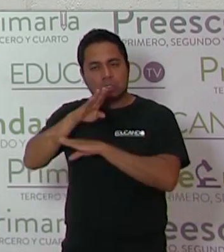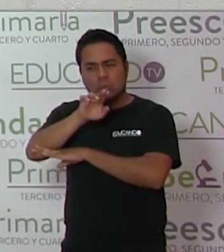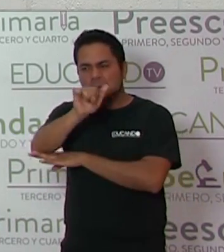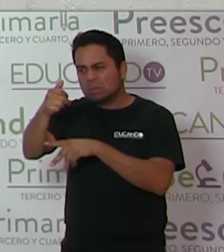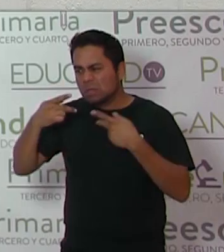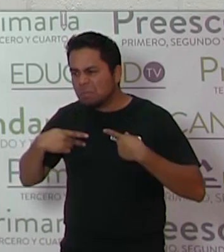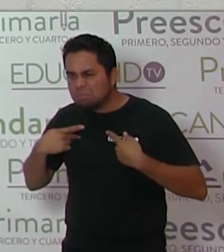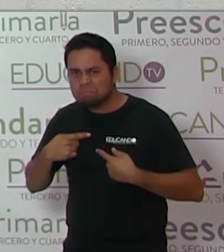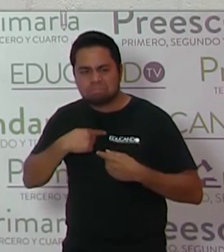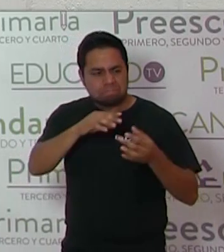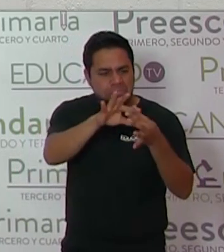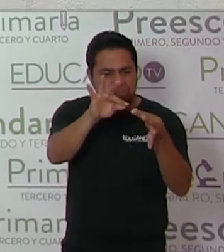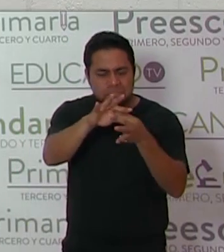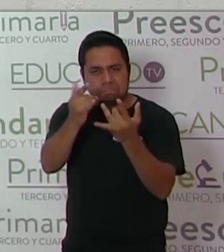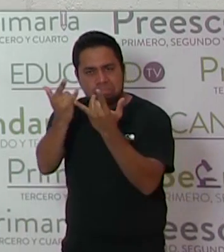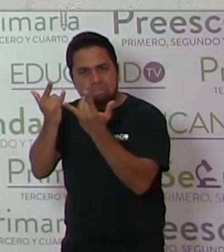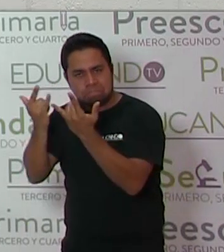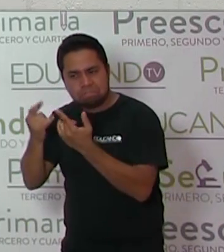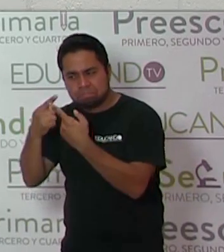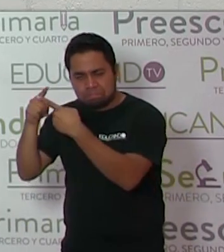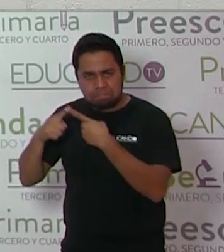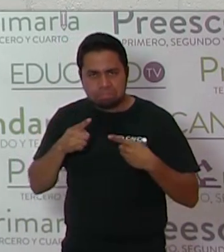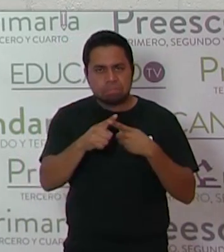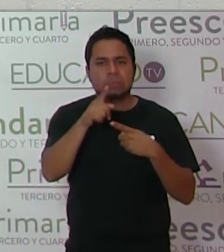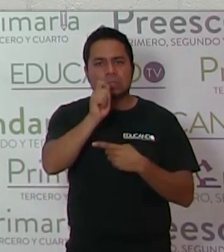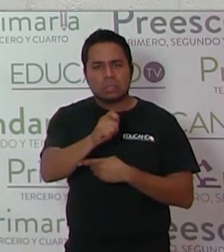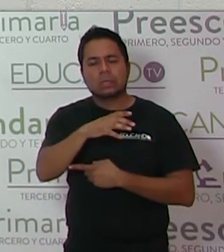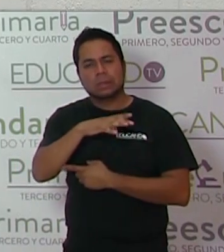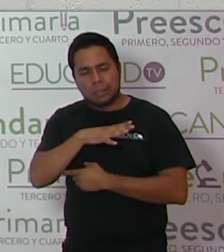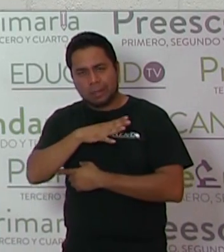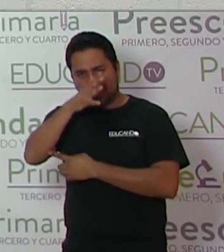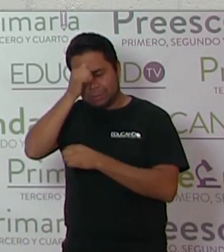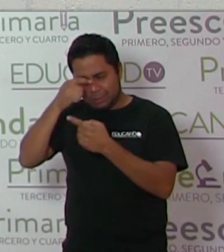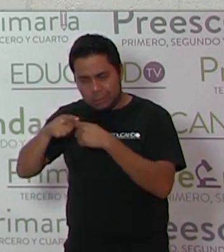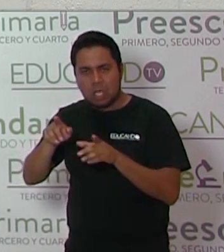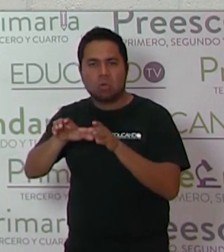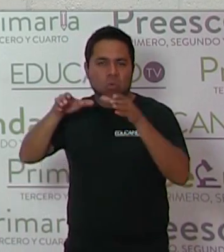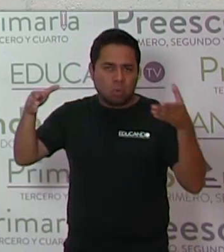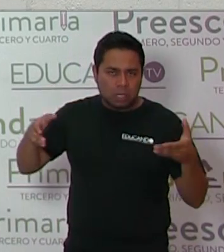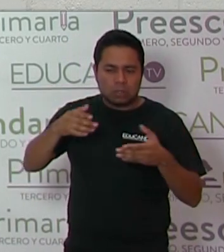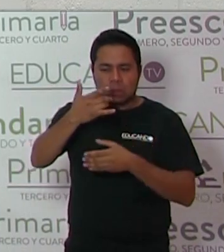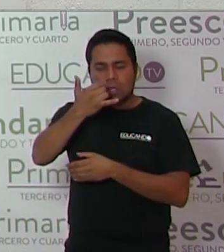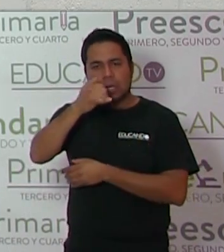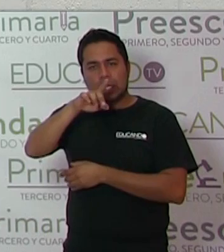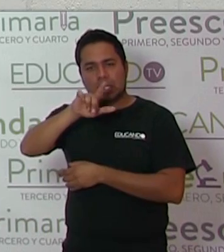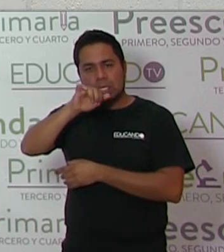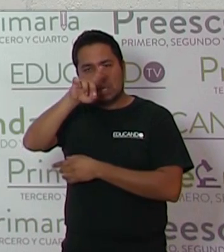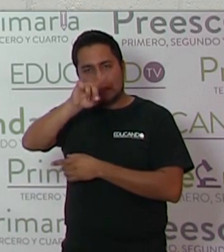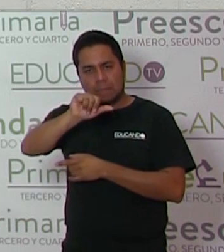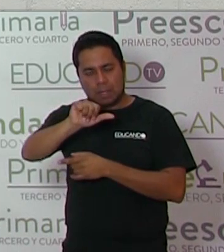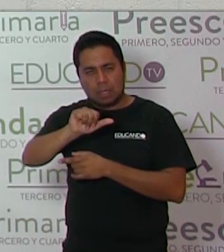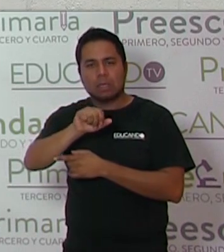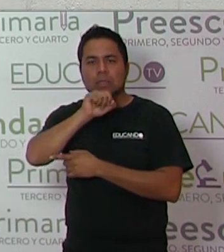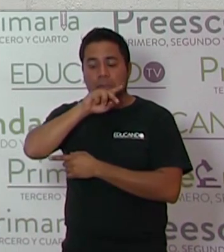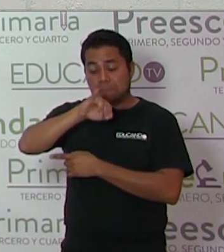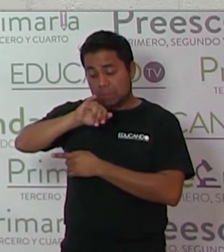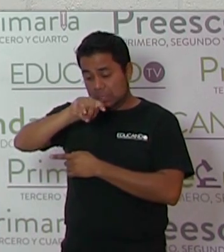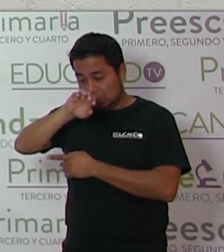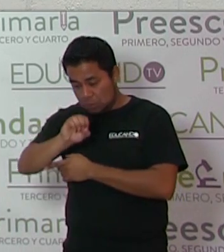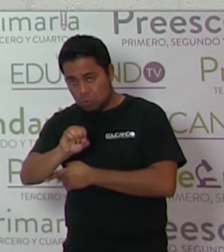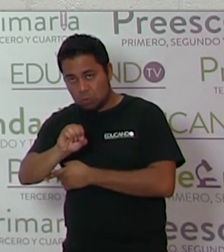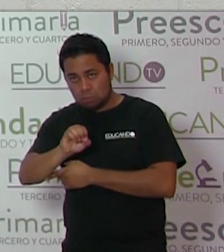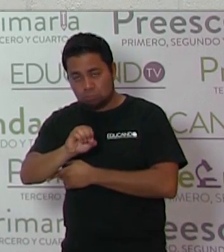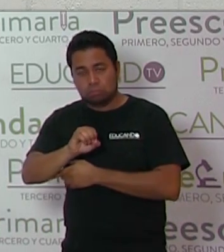está hablando de los demás o está contando otra historia, pues son acuérdense bien, los cuentos, las leyendas, los mitos.